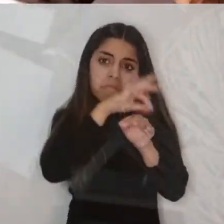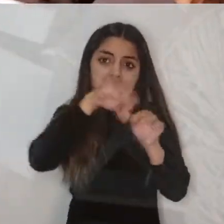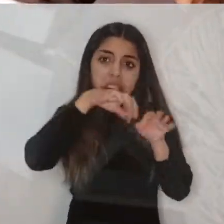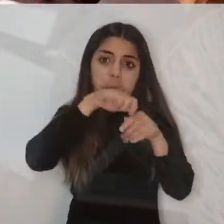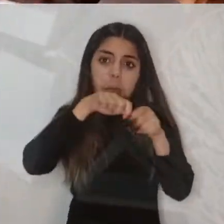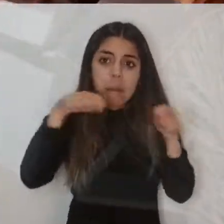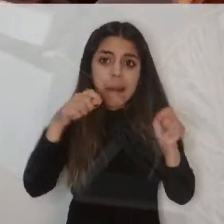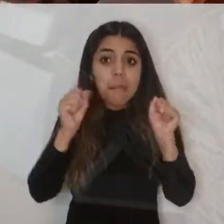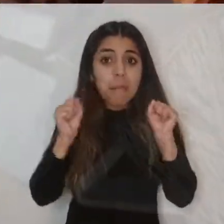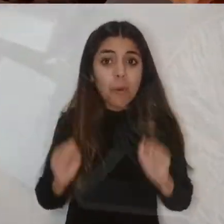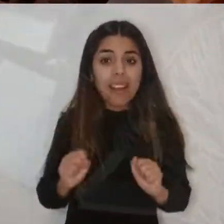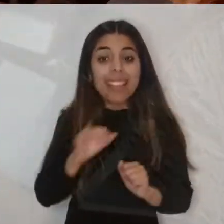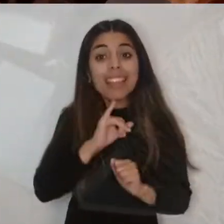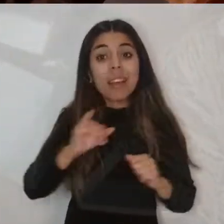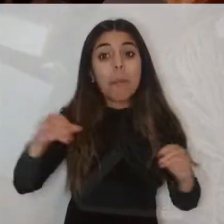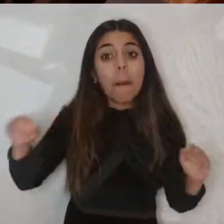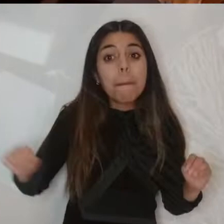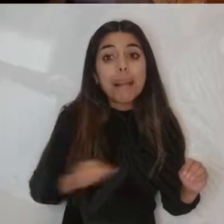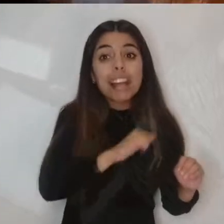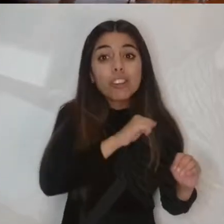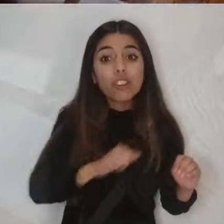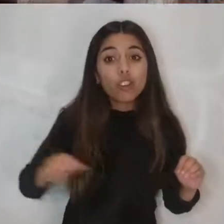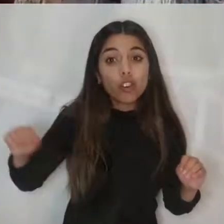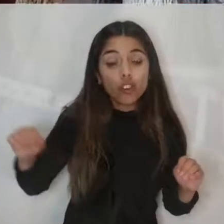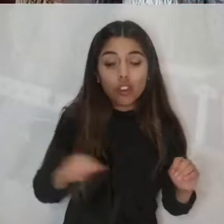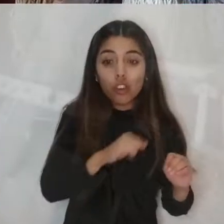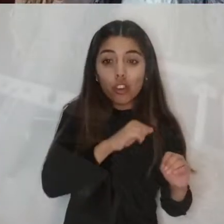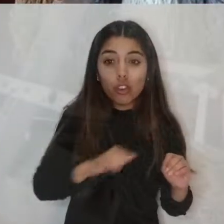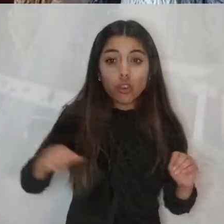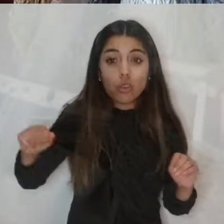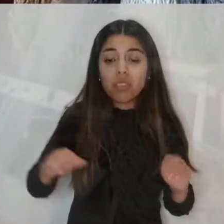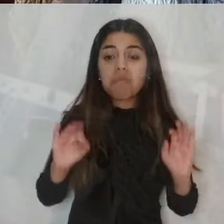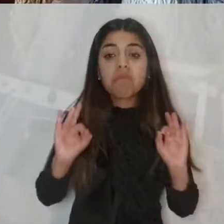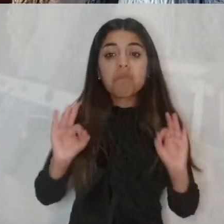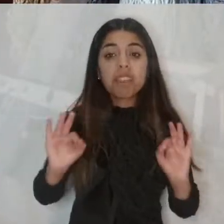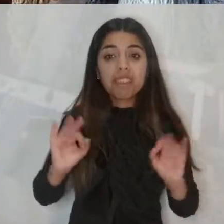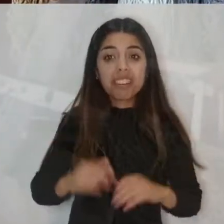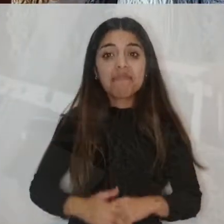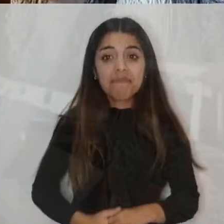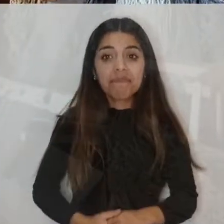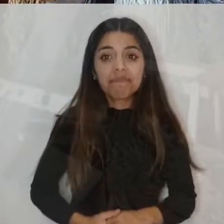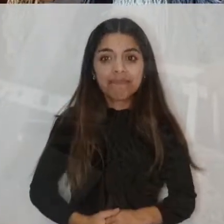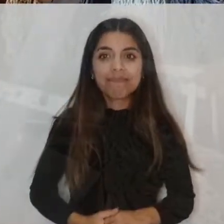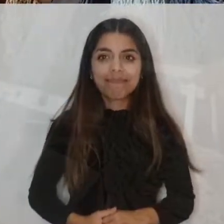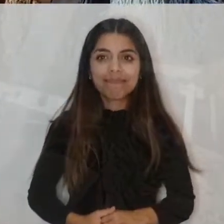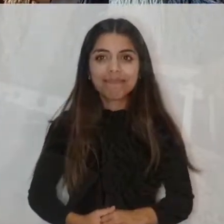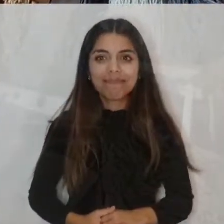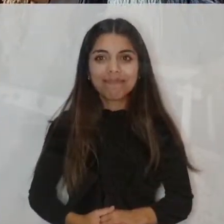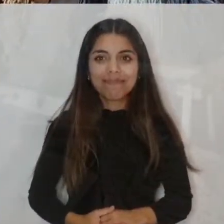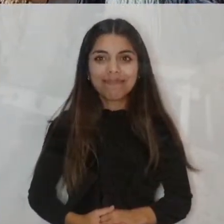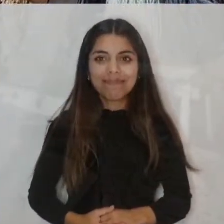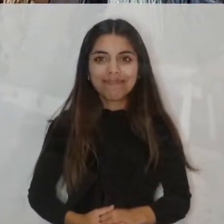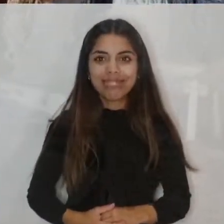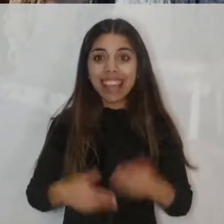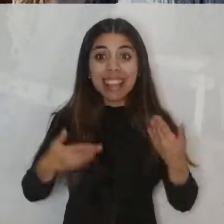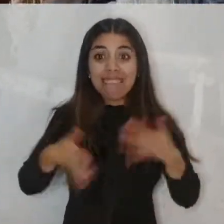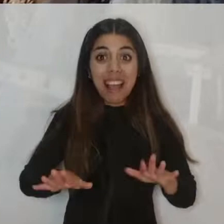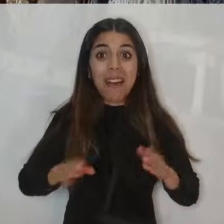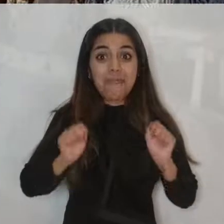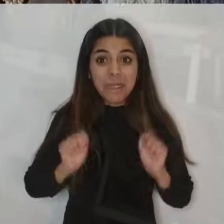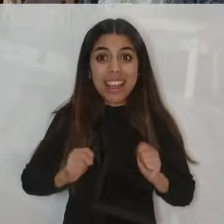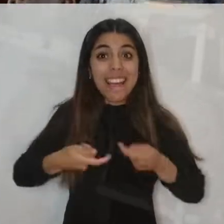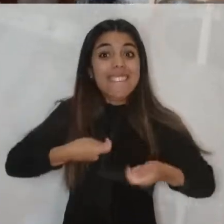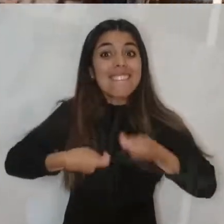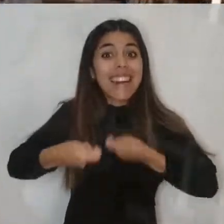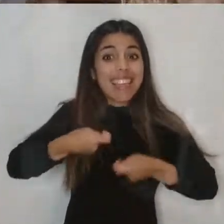quede en este... Y después yo las plancho con un pañito húmedo. Y quedan, pero... Como tengo los... Listo